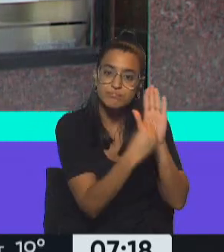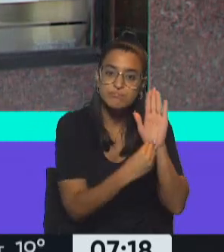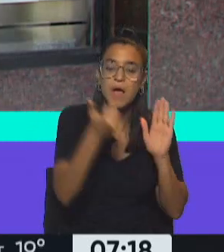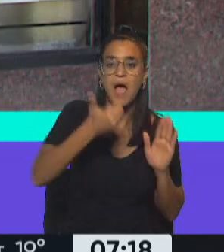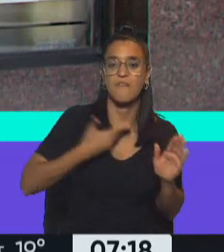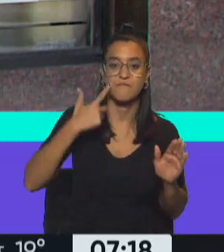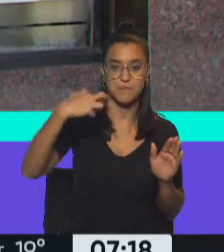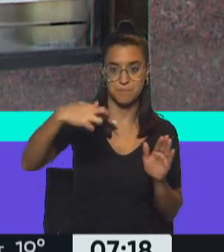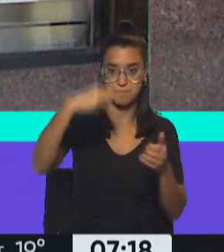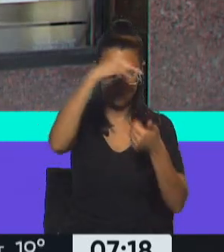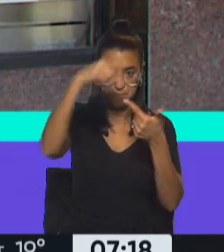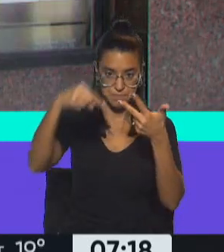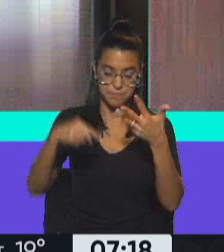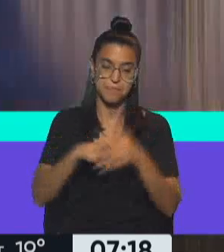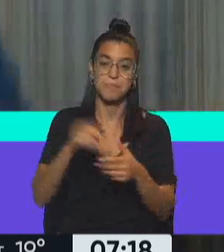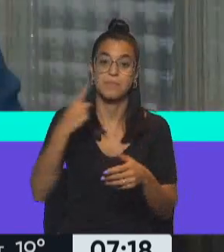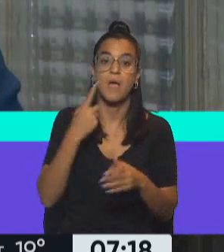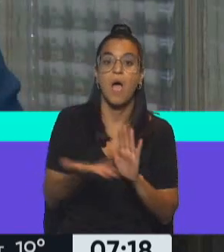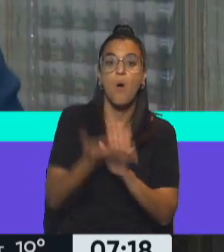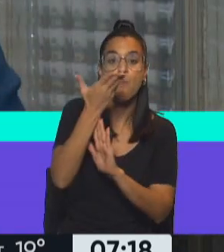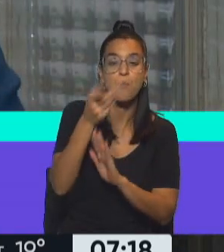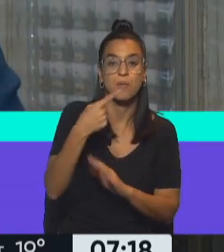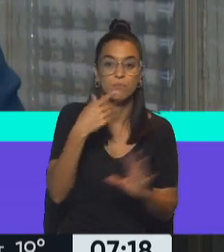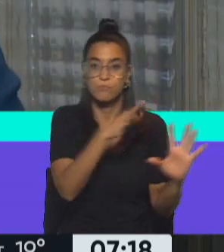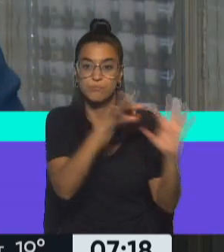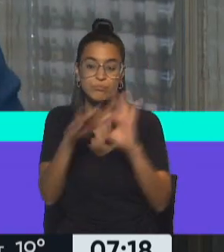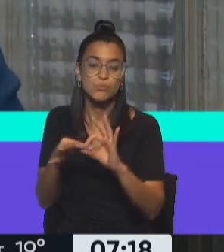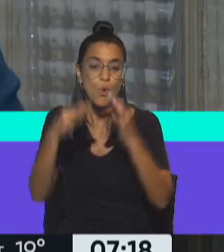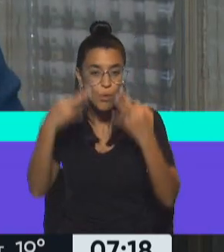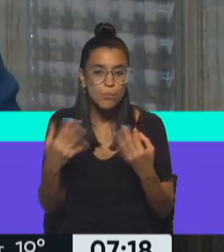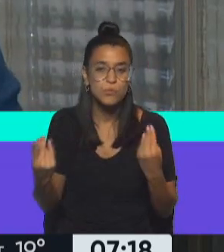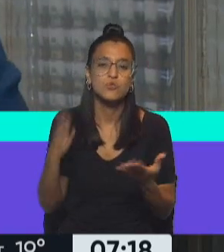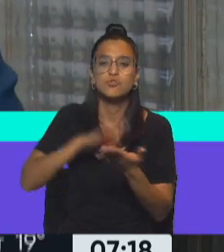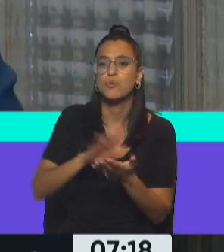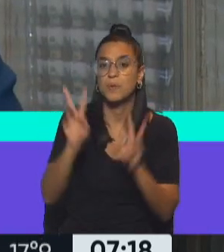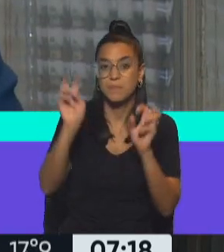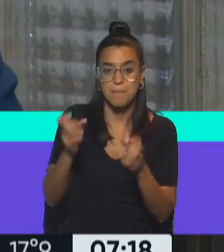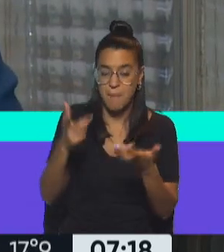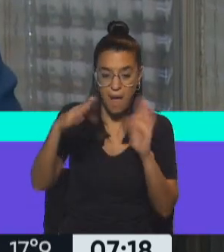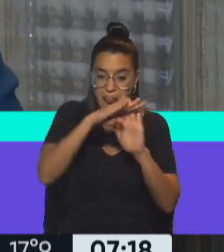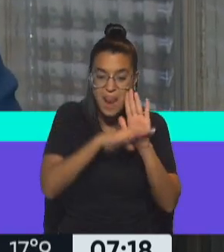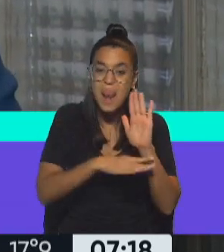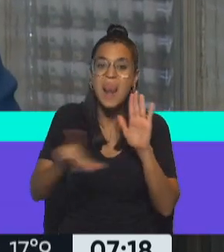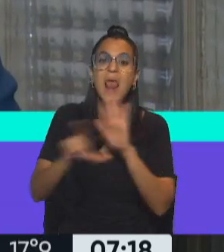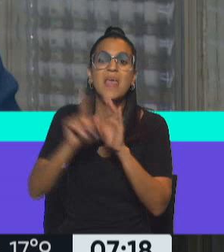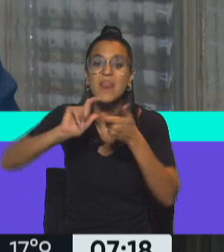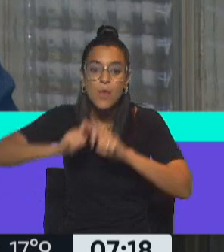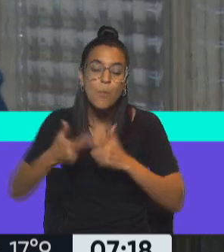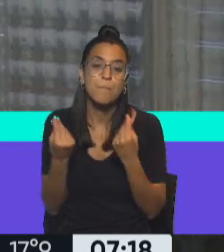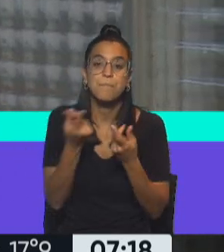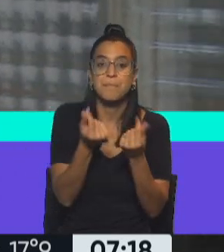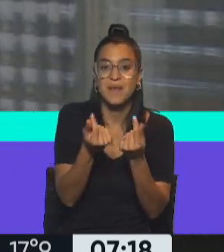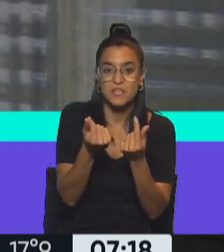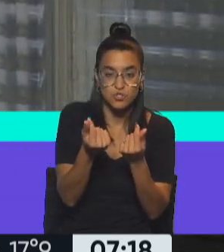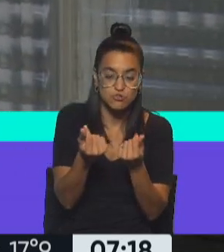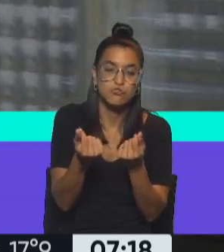La realidad es que esos aumentos están vinculados a justamente el aspecto que no regula la ley, ¿sí? Que son los precios de